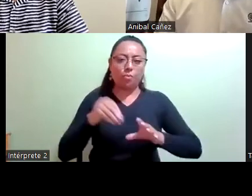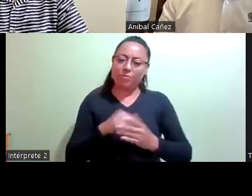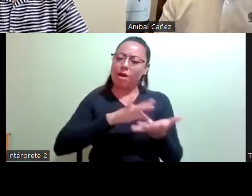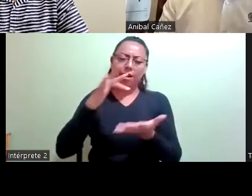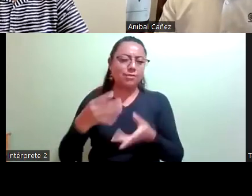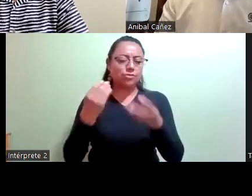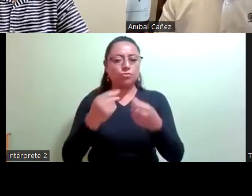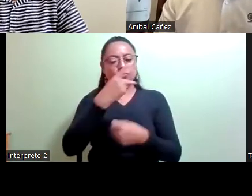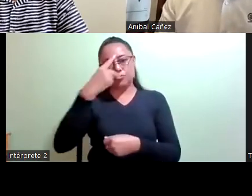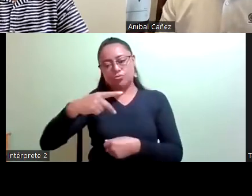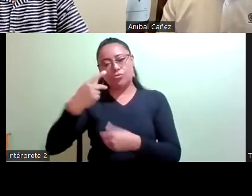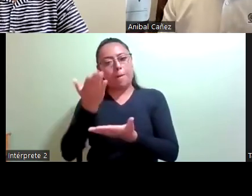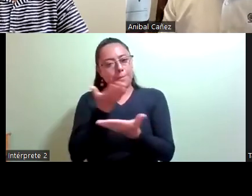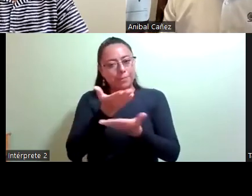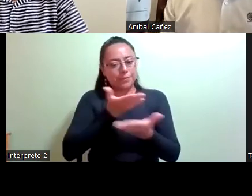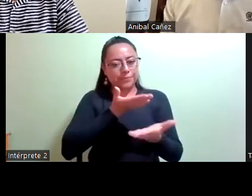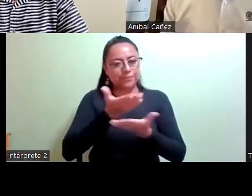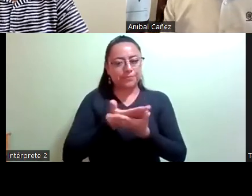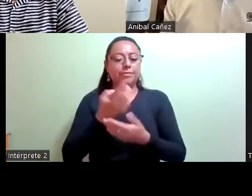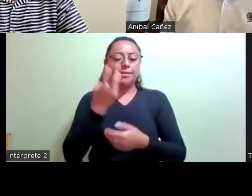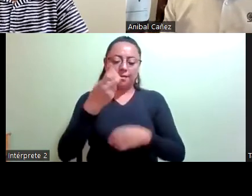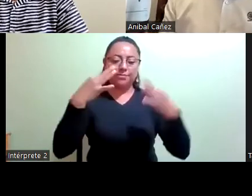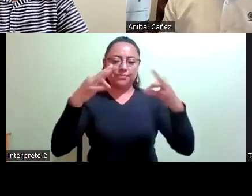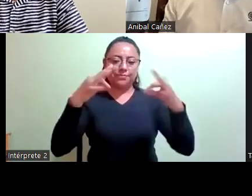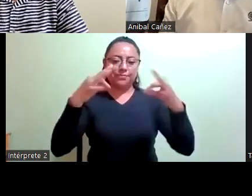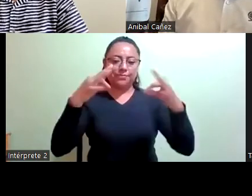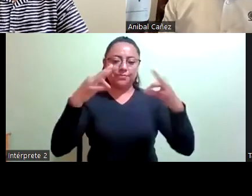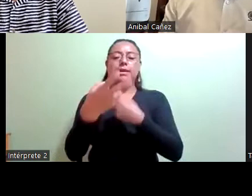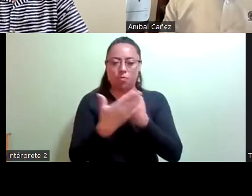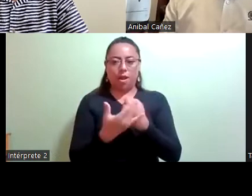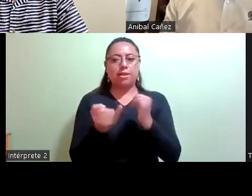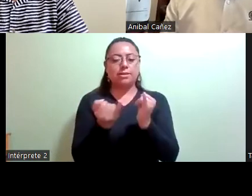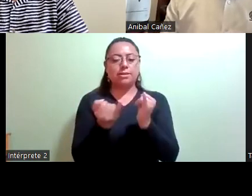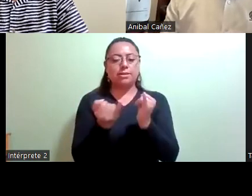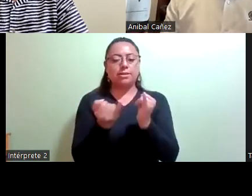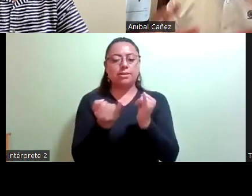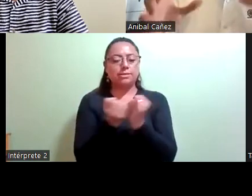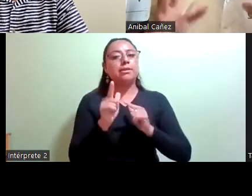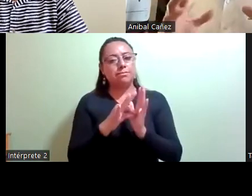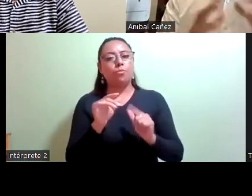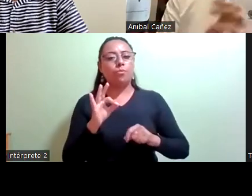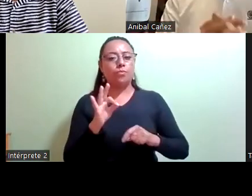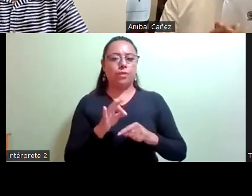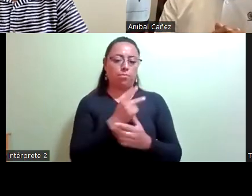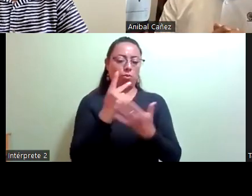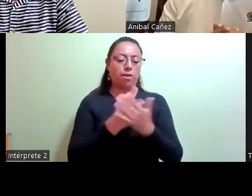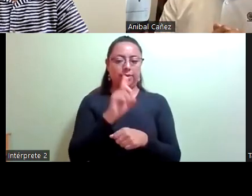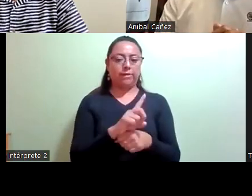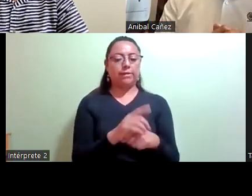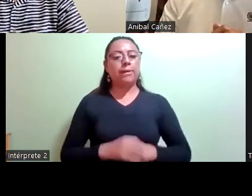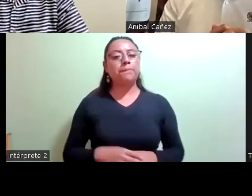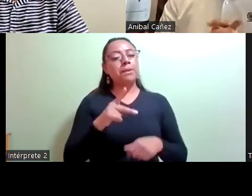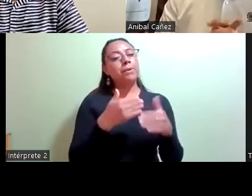estaremos poniendo a consideración el siguiente punto del orden del día. No sin antes mencionar que una vez que tengamos ya